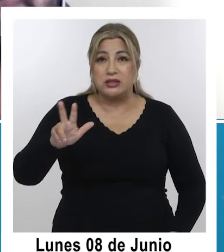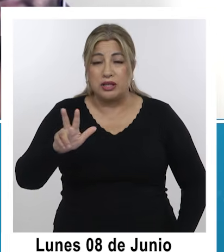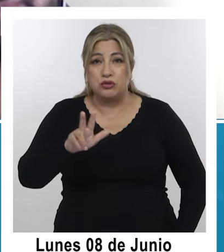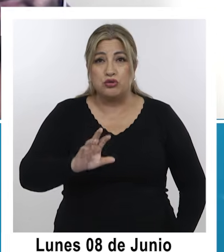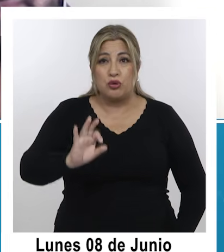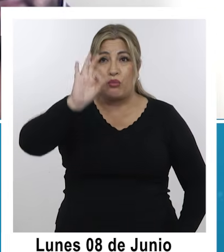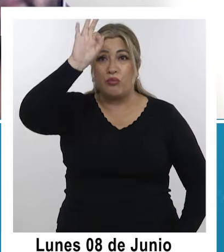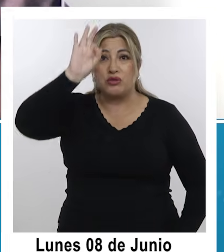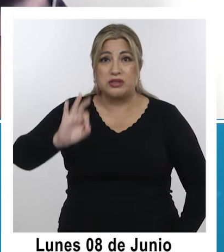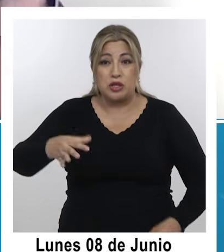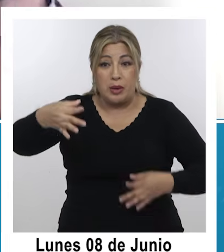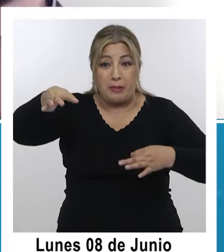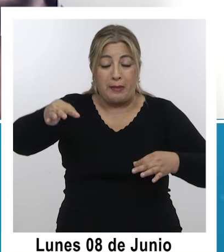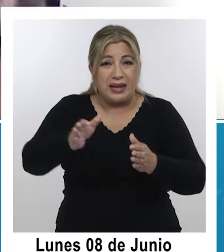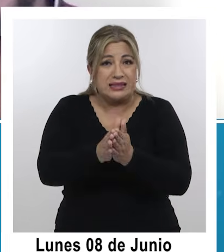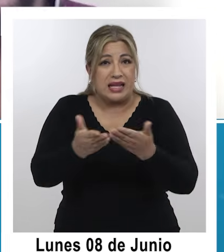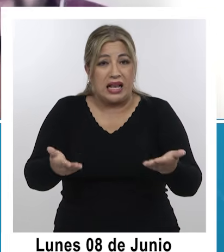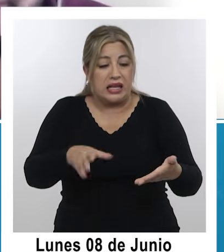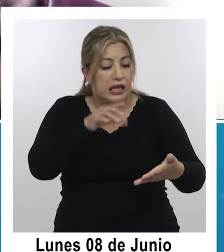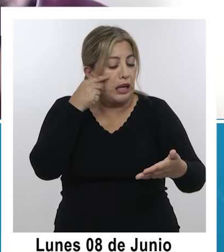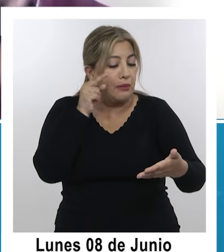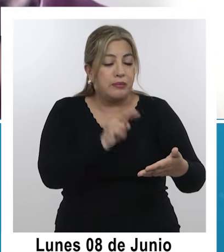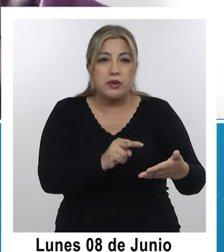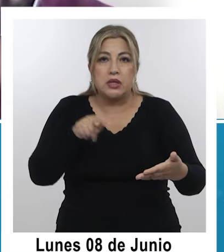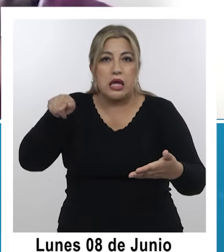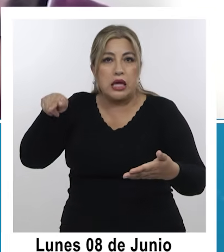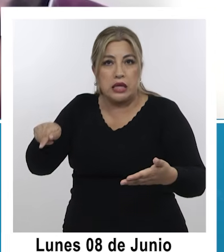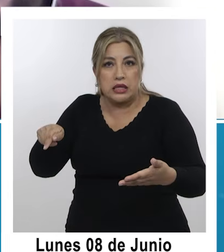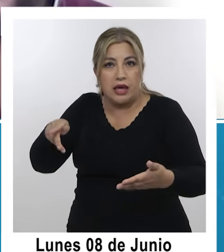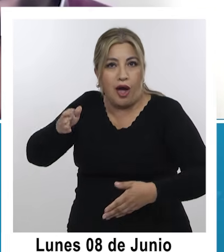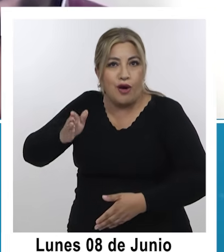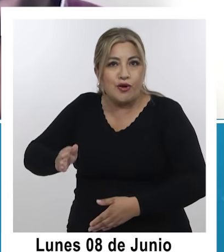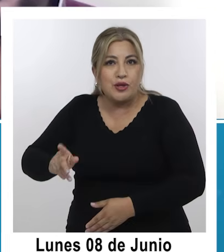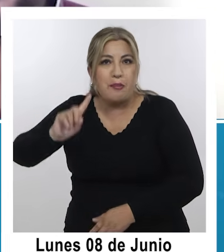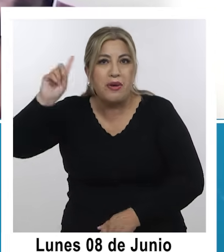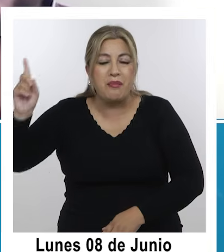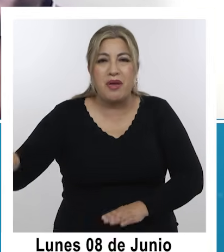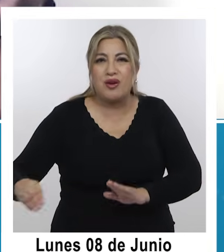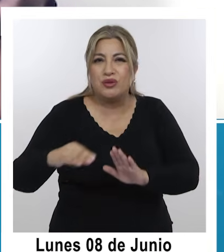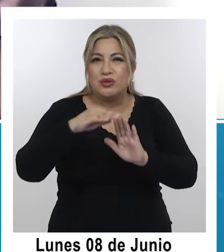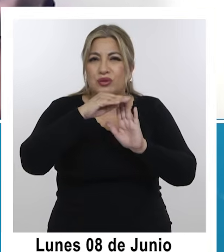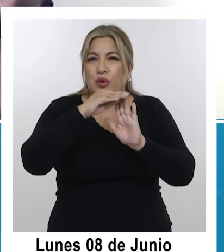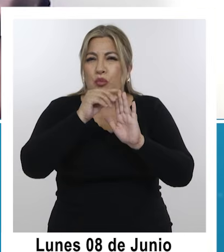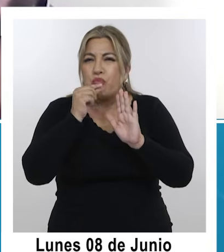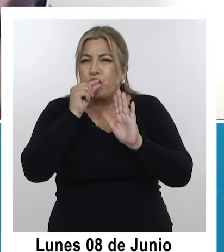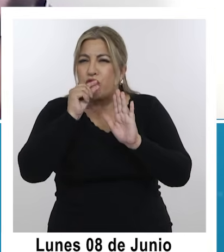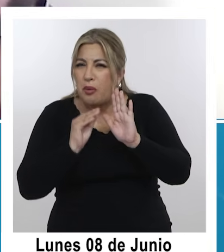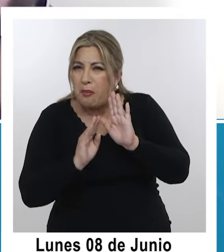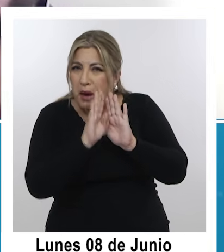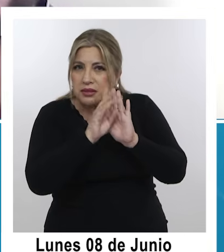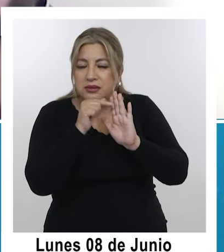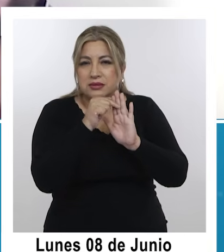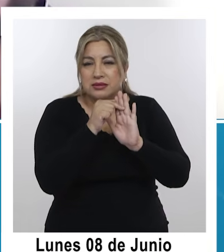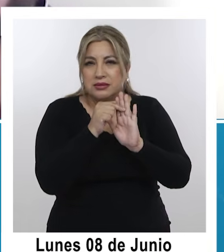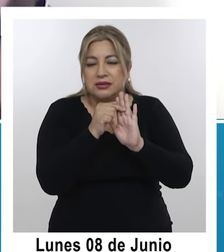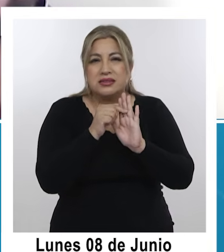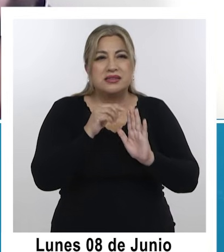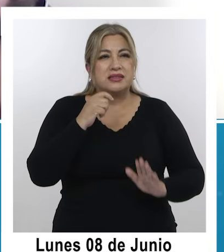93.833% de actas contabilizadas, ujú, Keiko sigue en el primer lugar, pero con una ligera ventaja. Representa